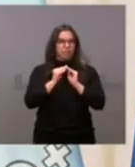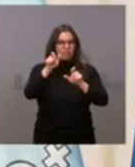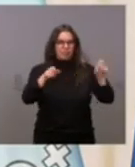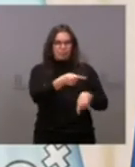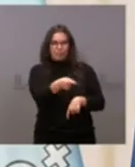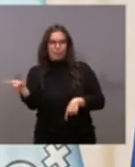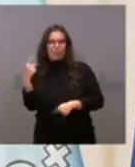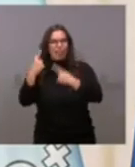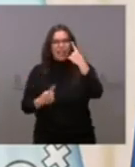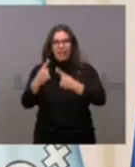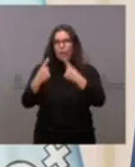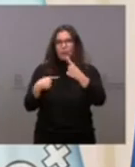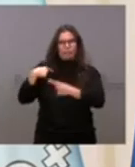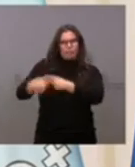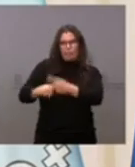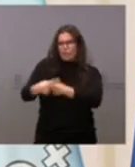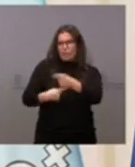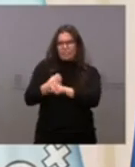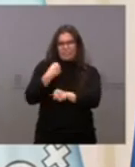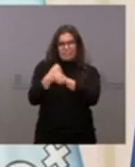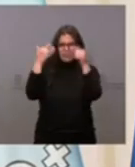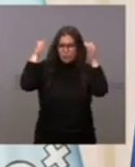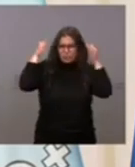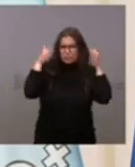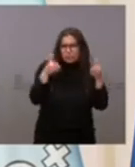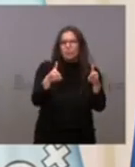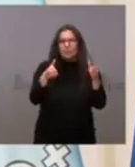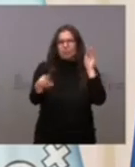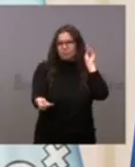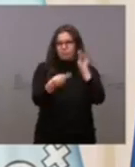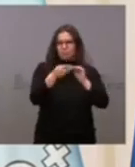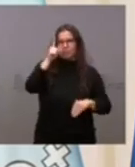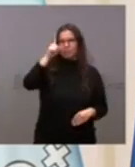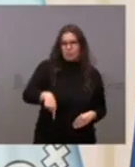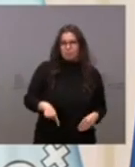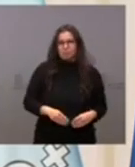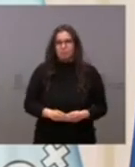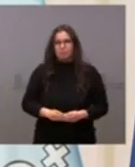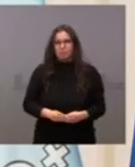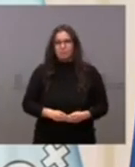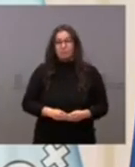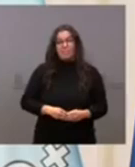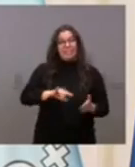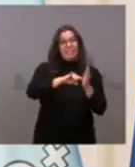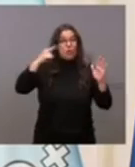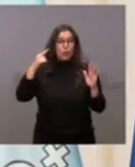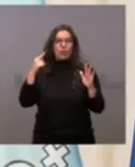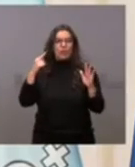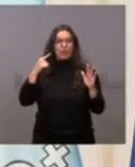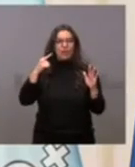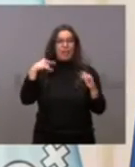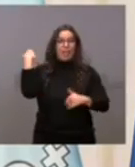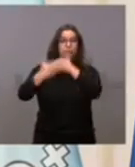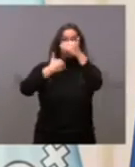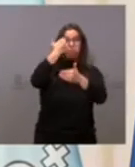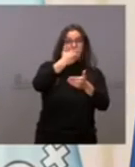que se dedican de manera cotidiana y que coinciden con este planteamiento. La alta tecnología aplicada a los servicios